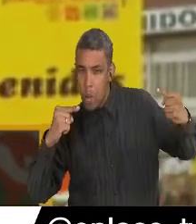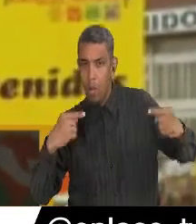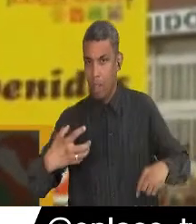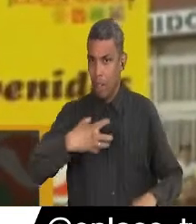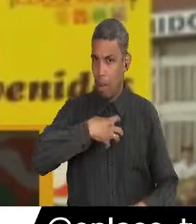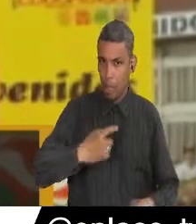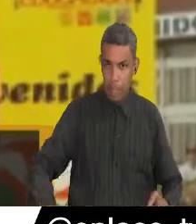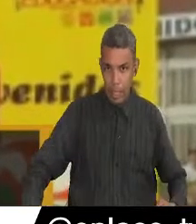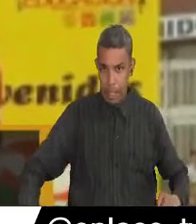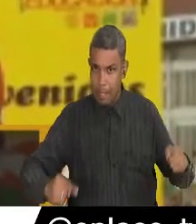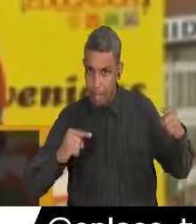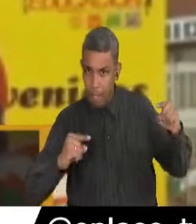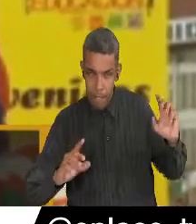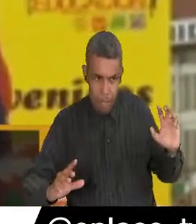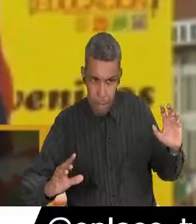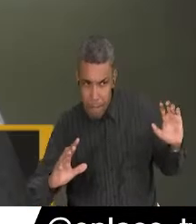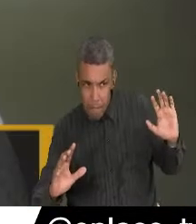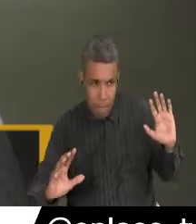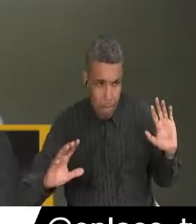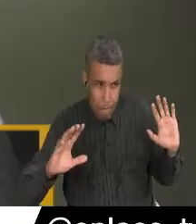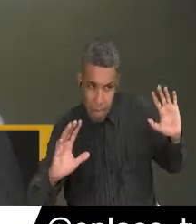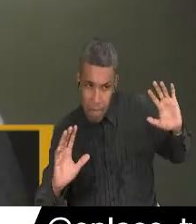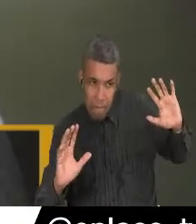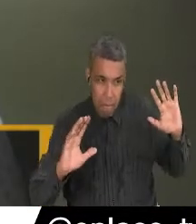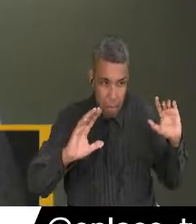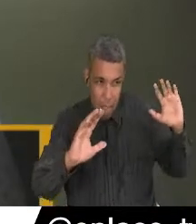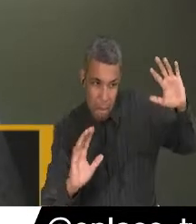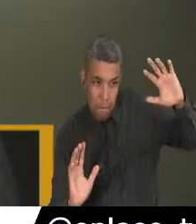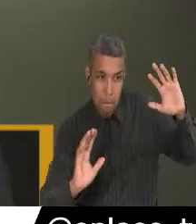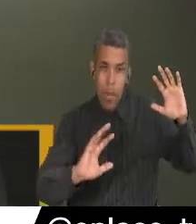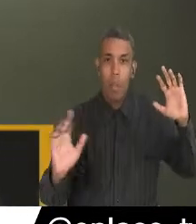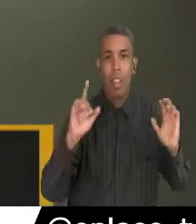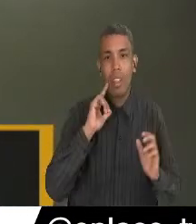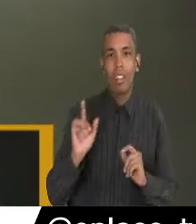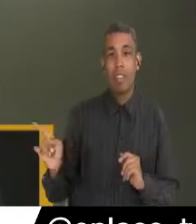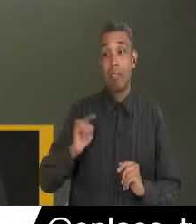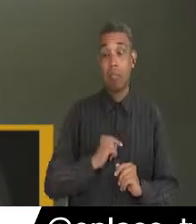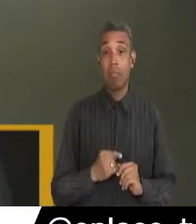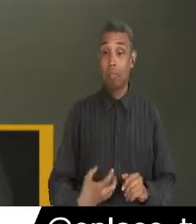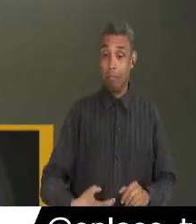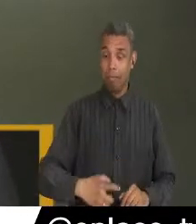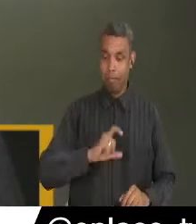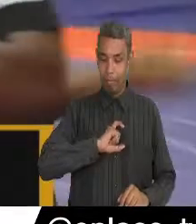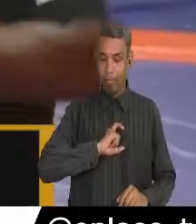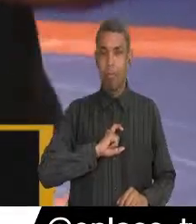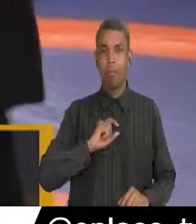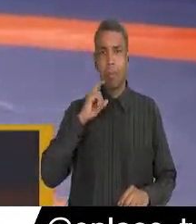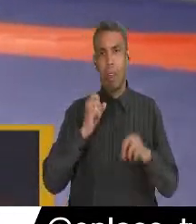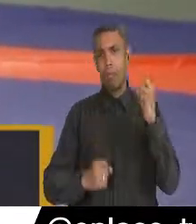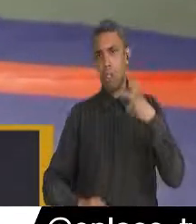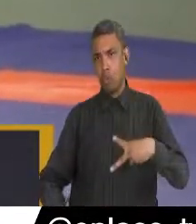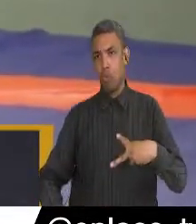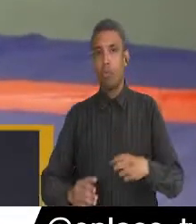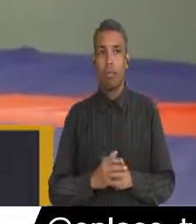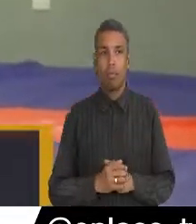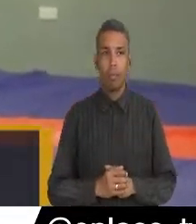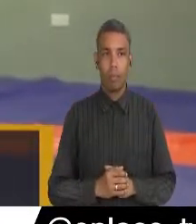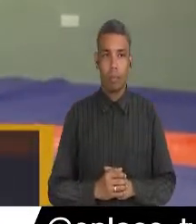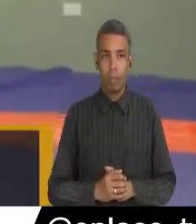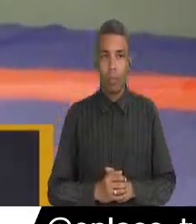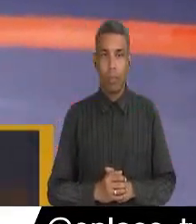Tuve una buena presentación en el combate y obtuve segundo lugar. La competencia tuvo un